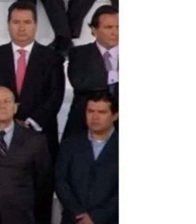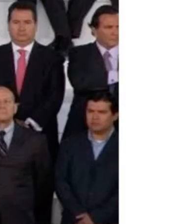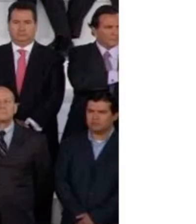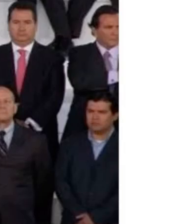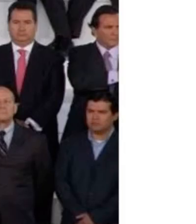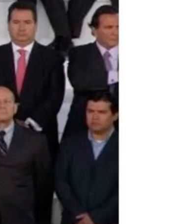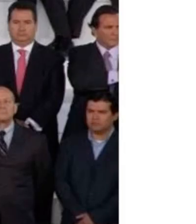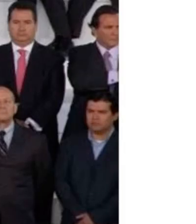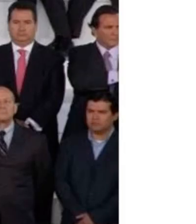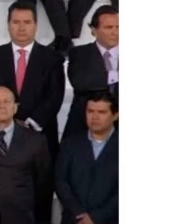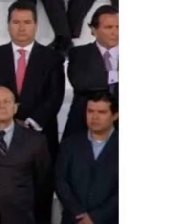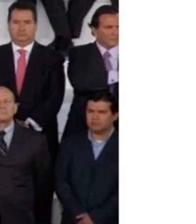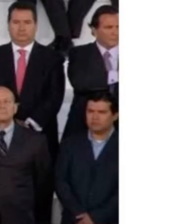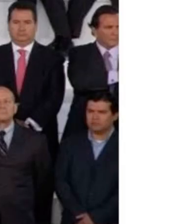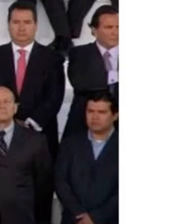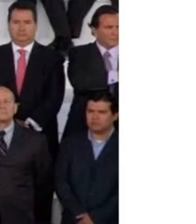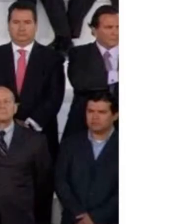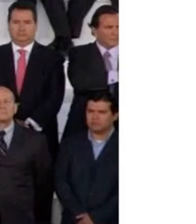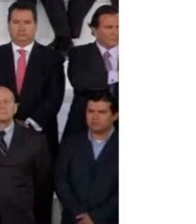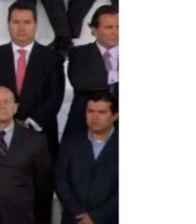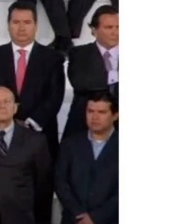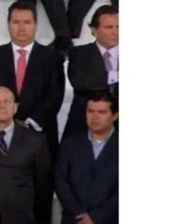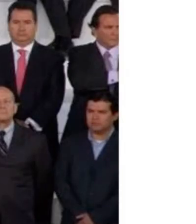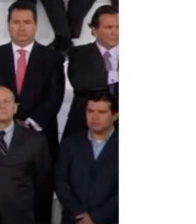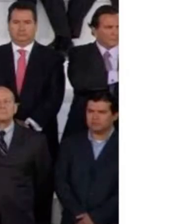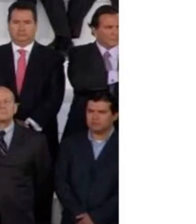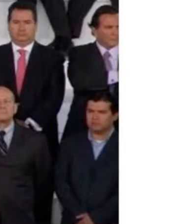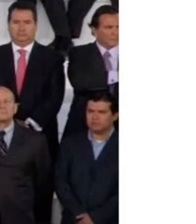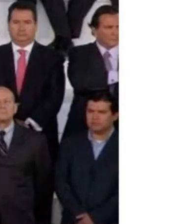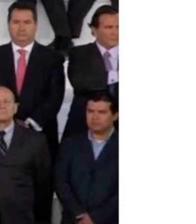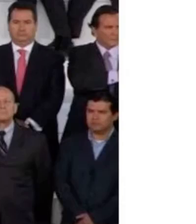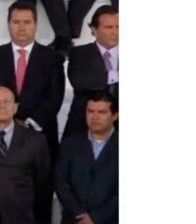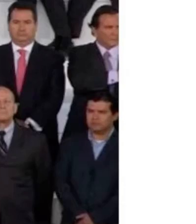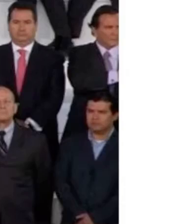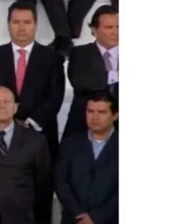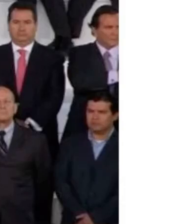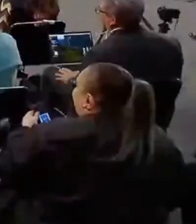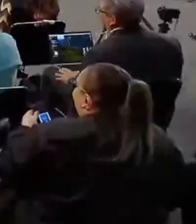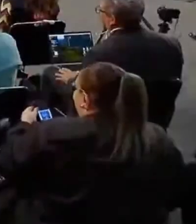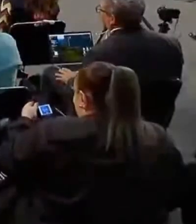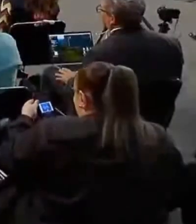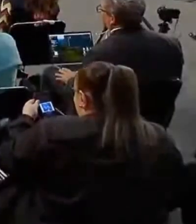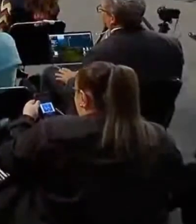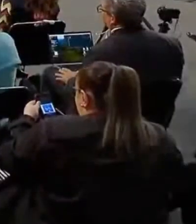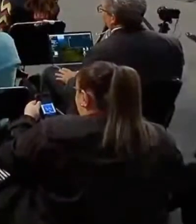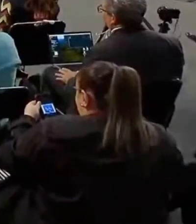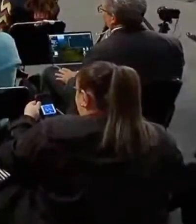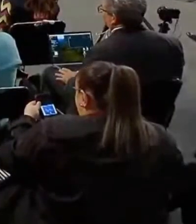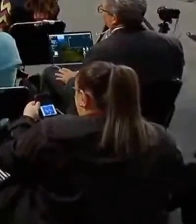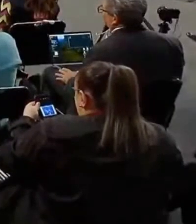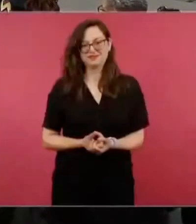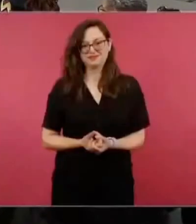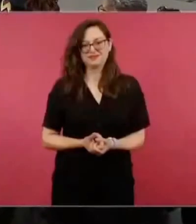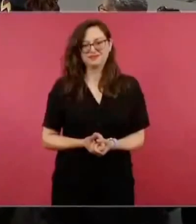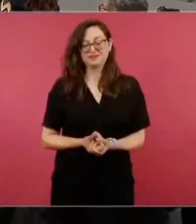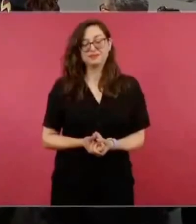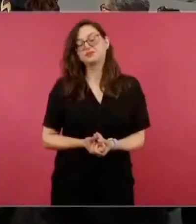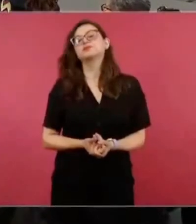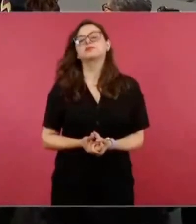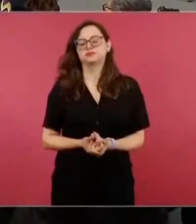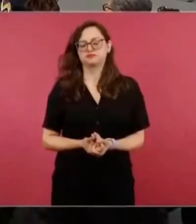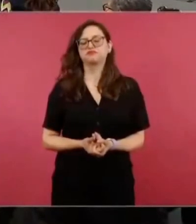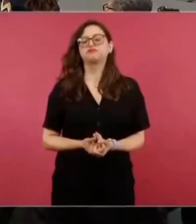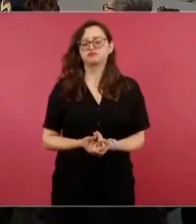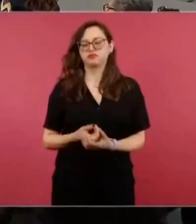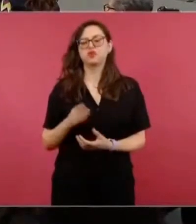No, pero somos independientes. Pero ese es… No. Bloomberg es independiente del Sí, Financiero, ya me sé. refiero. Bloomberg es una cosa Sí.